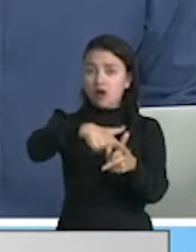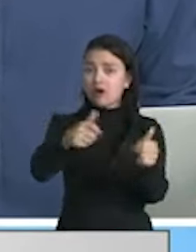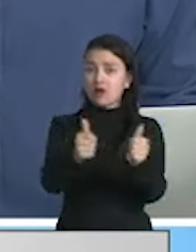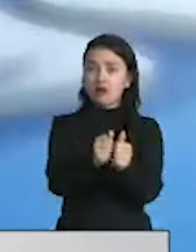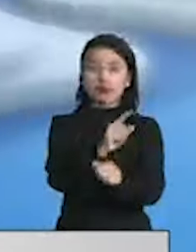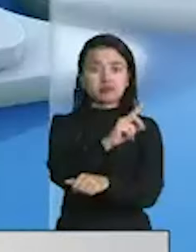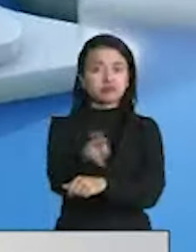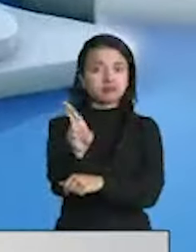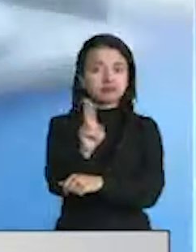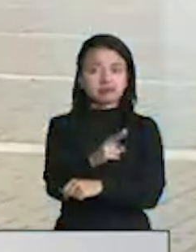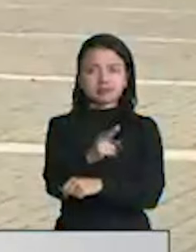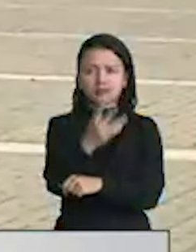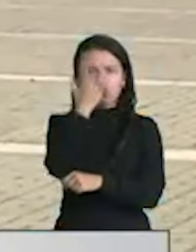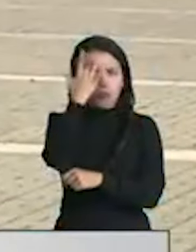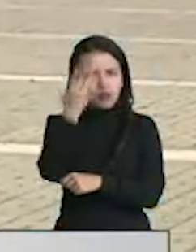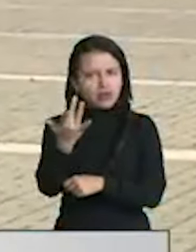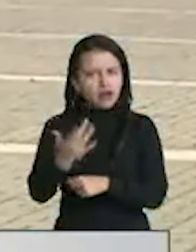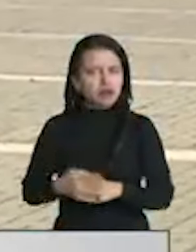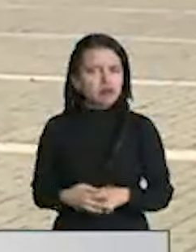tardes.